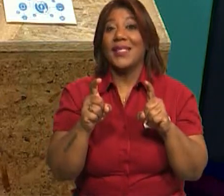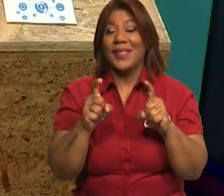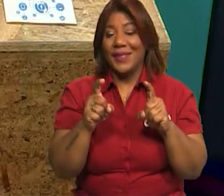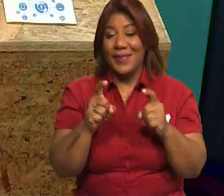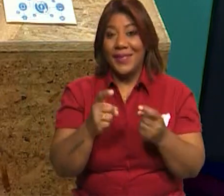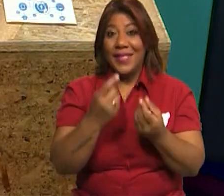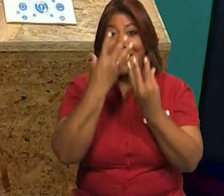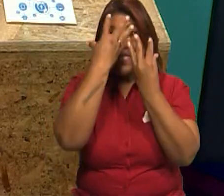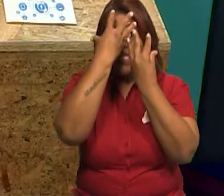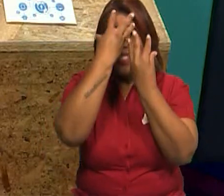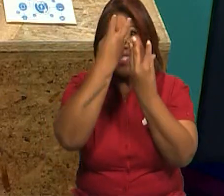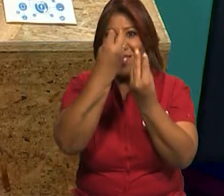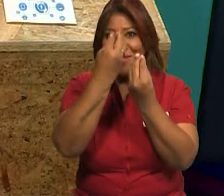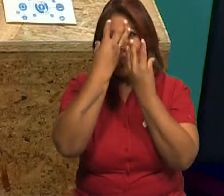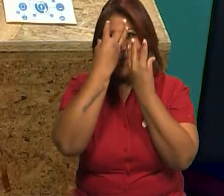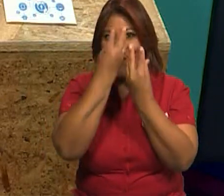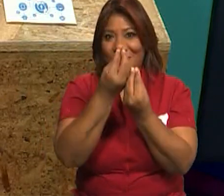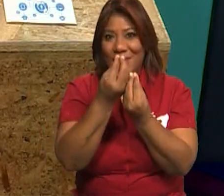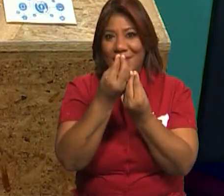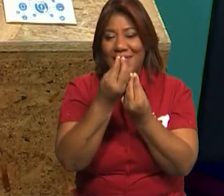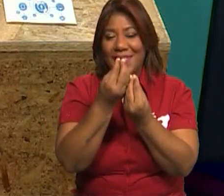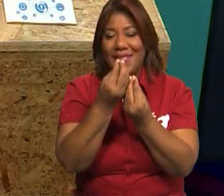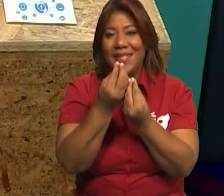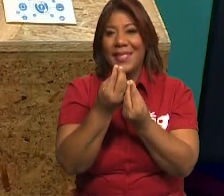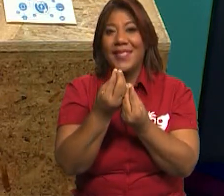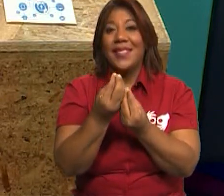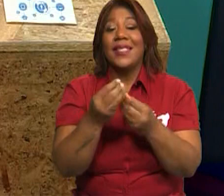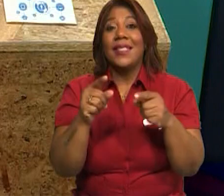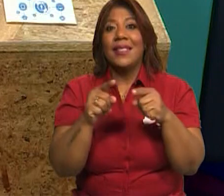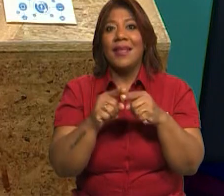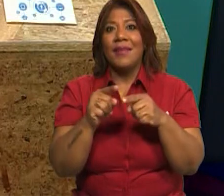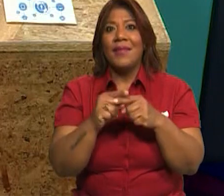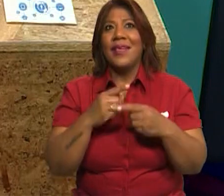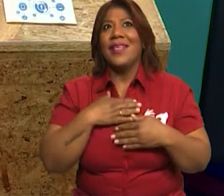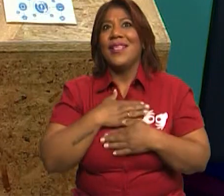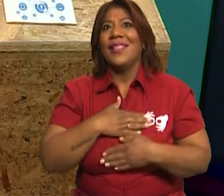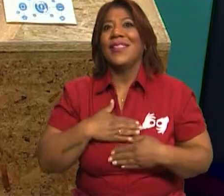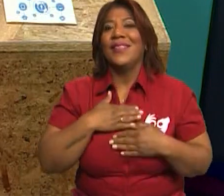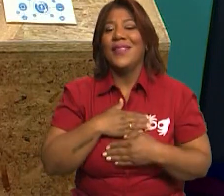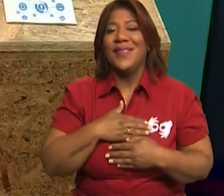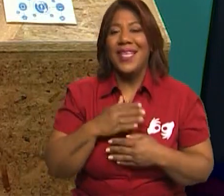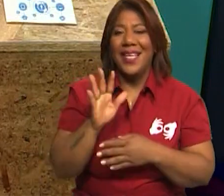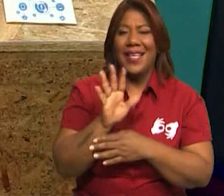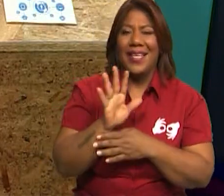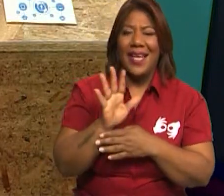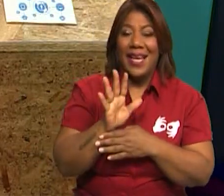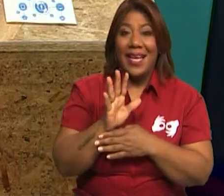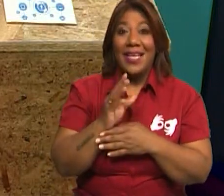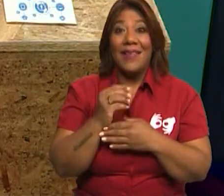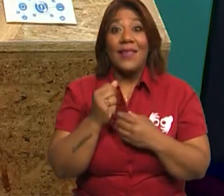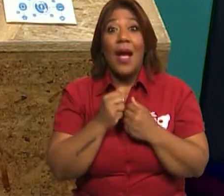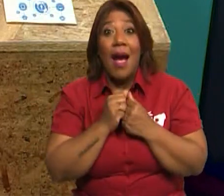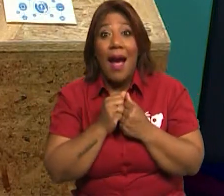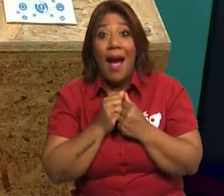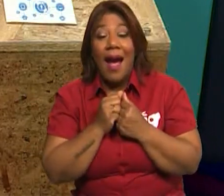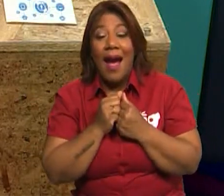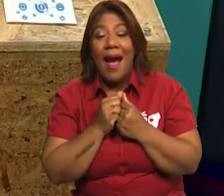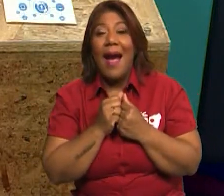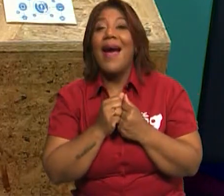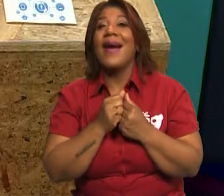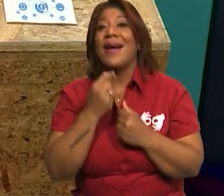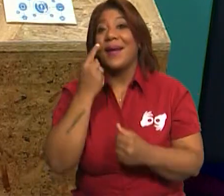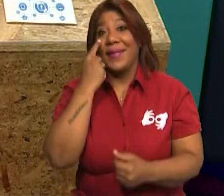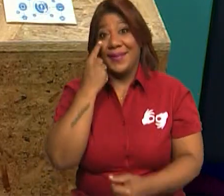nos informan y nos entretienen. Y entre eso tenemos la